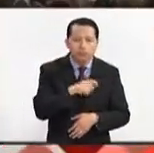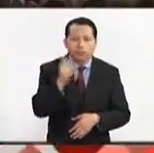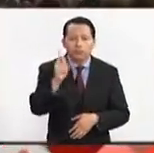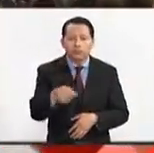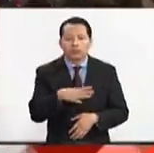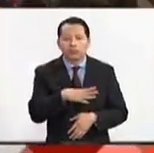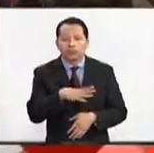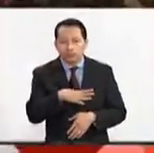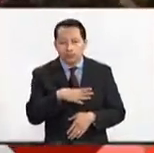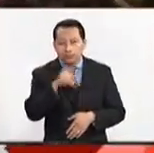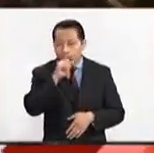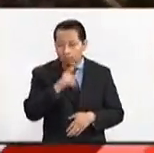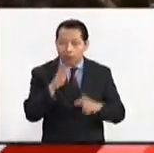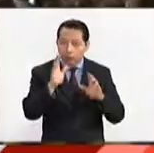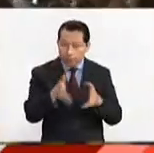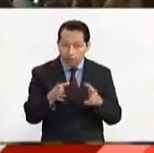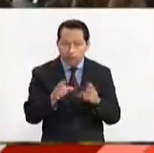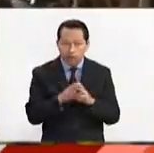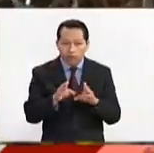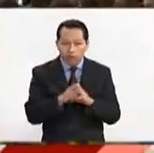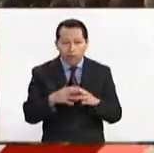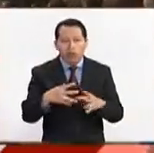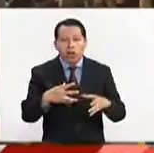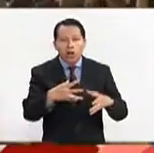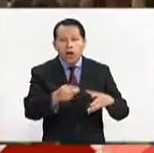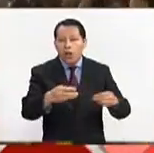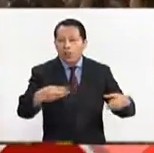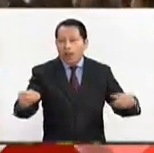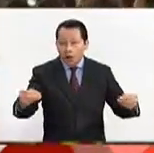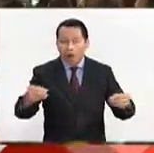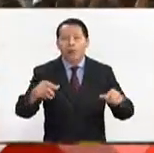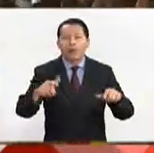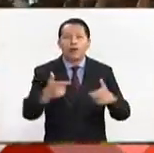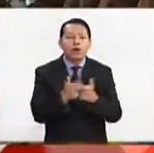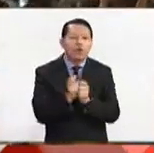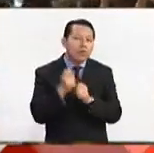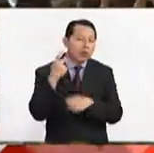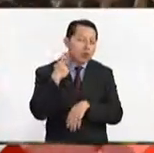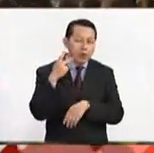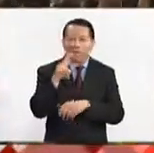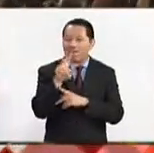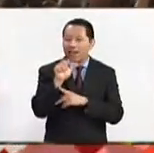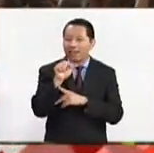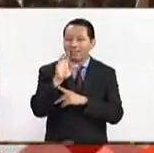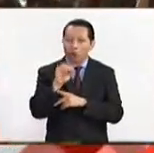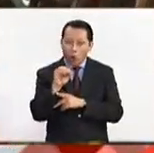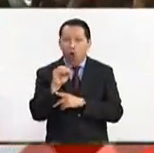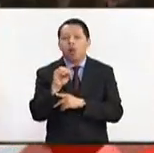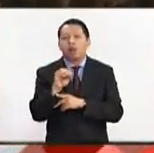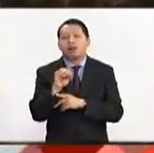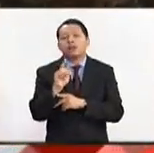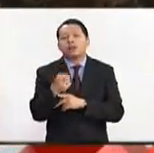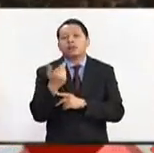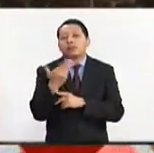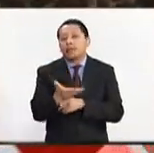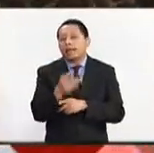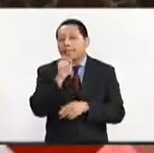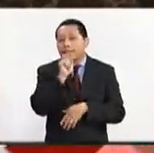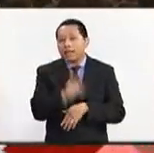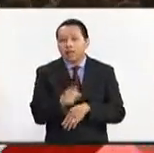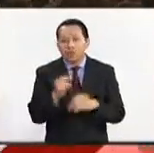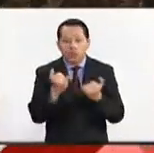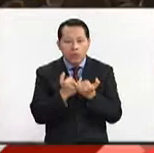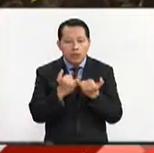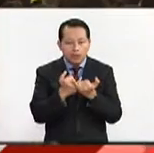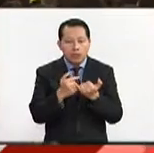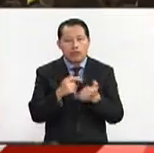Se está produciendo ya un efecto contagio. El Partido Nacionalista Vasco está pidiendo prácticamente lo mismo para el